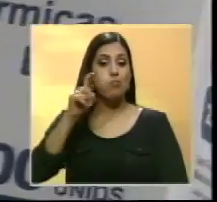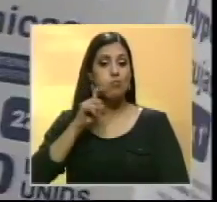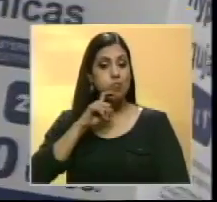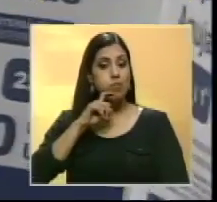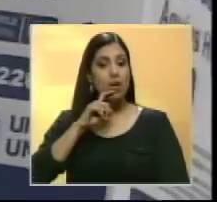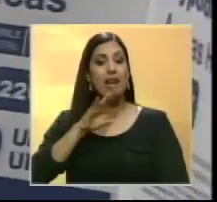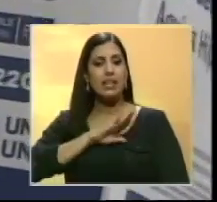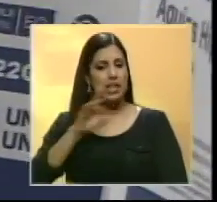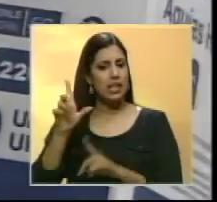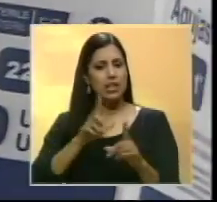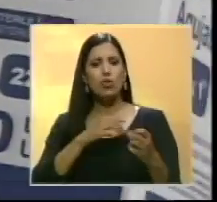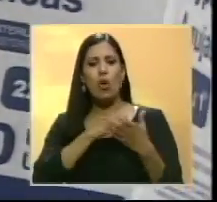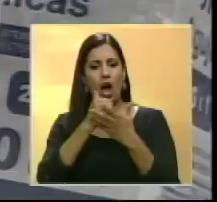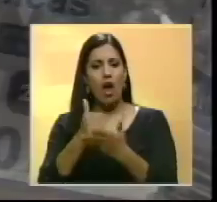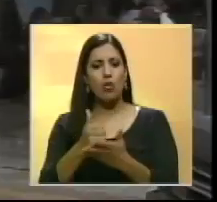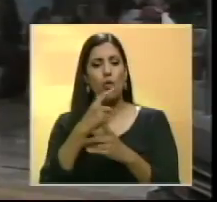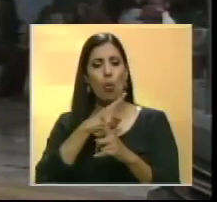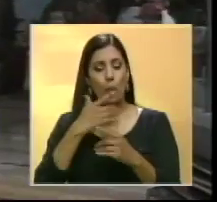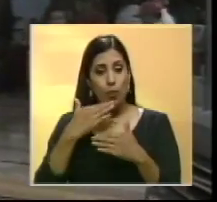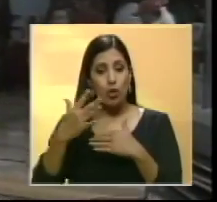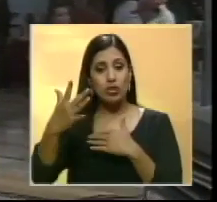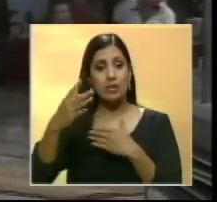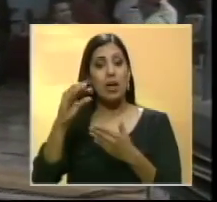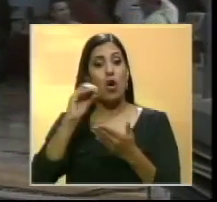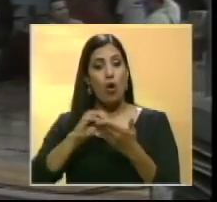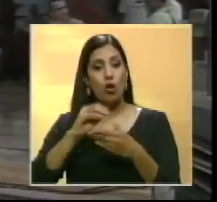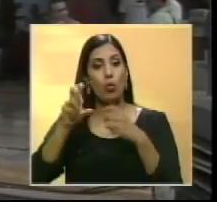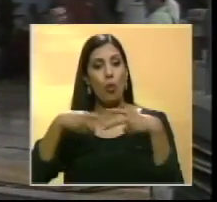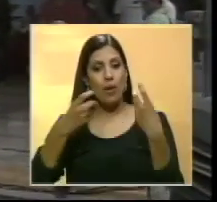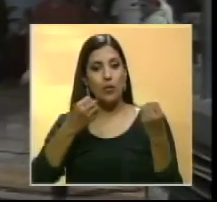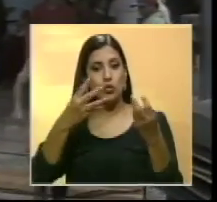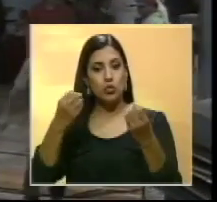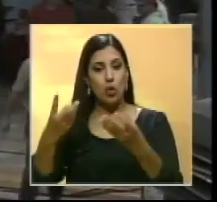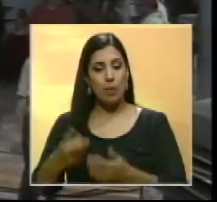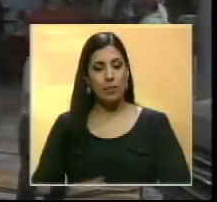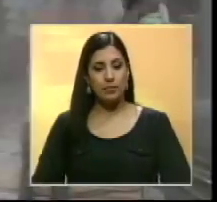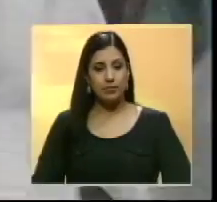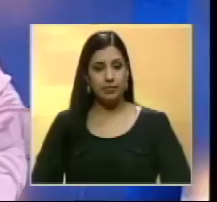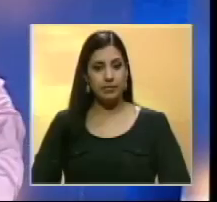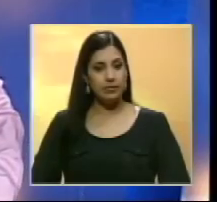Castillo Plaza ya han sido beneficiadas y que próximamente realizarán nuevas entregas.